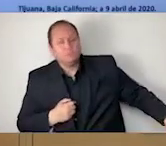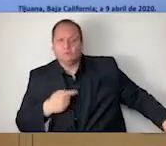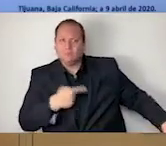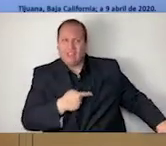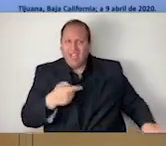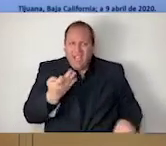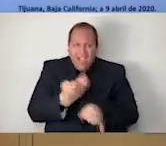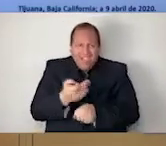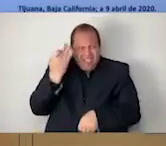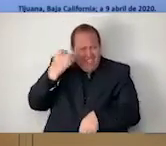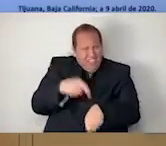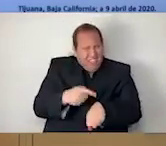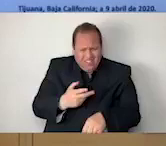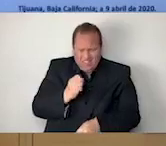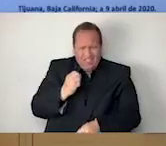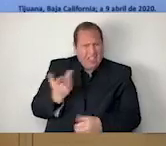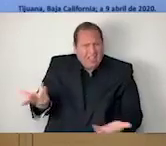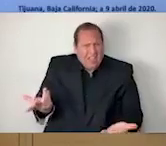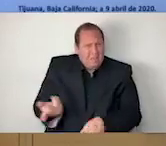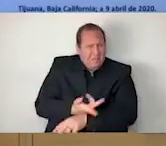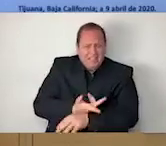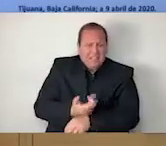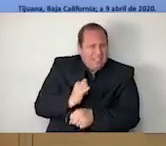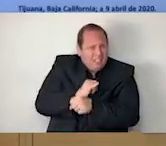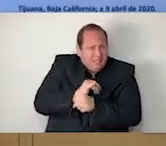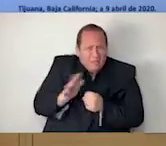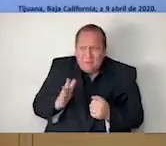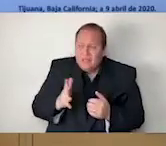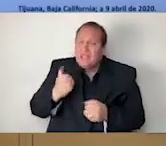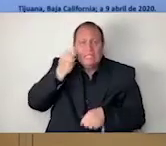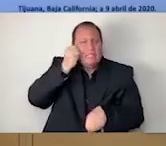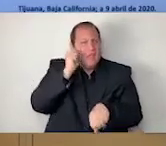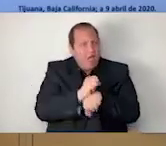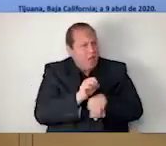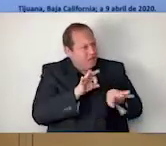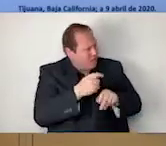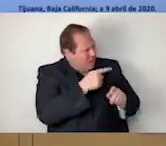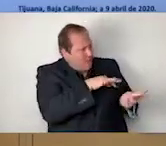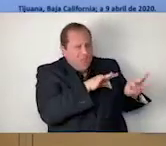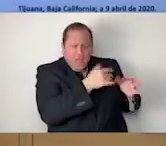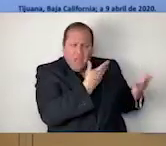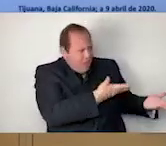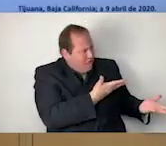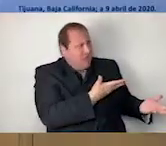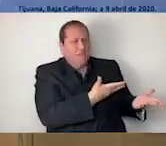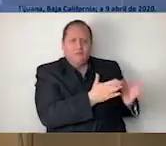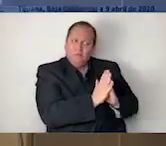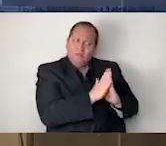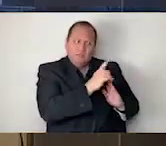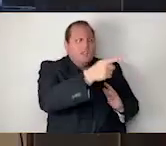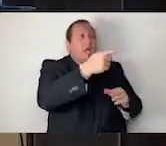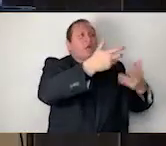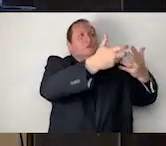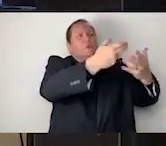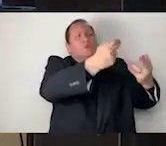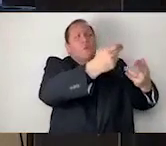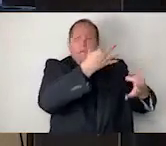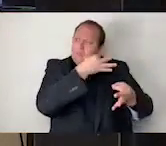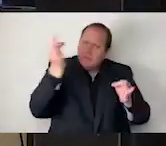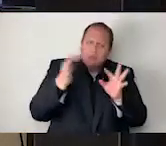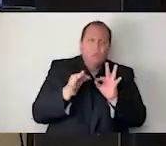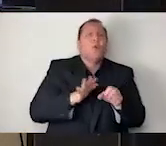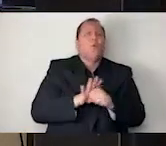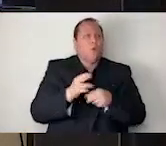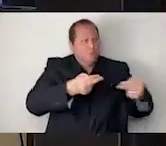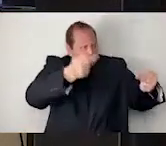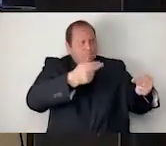de trabajo que ya tienes el nombre de la empresa y me gustaría si lo tienes que lo digas públicamente porque luego dice la gente no